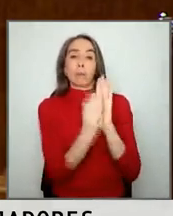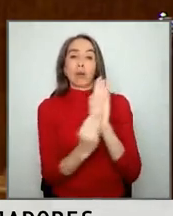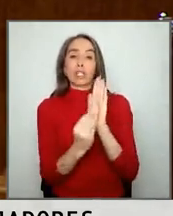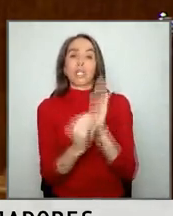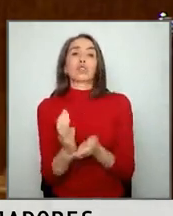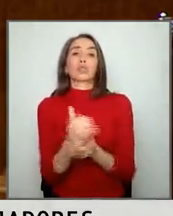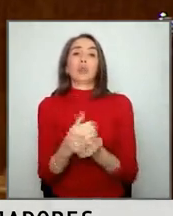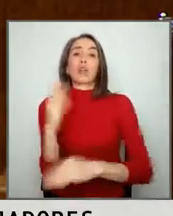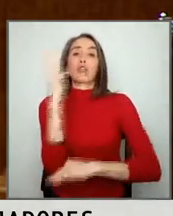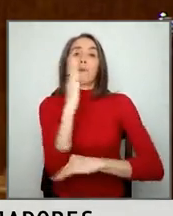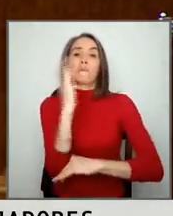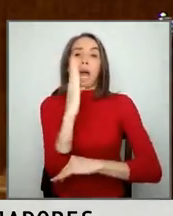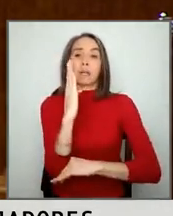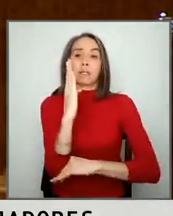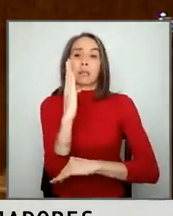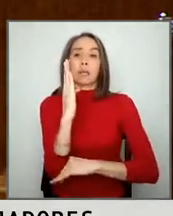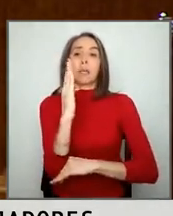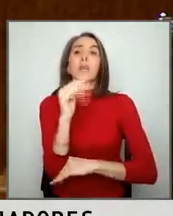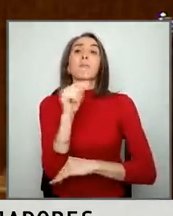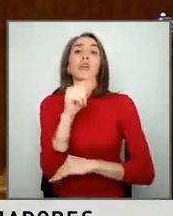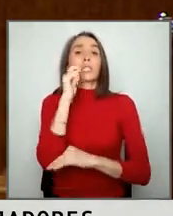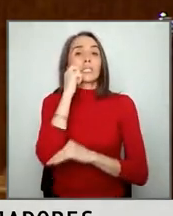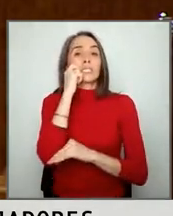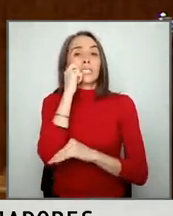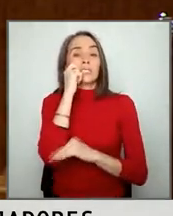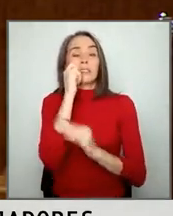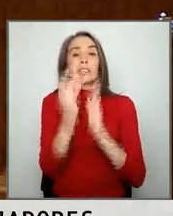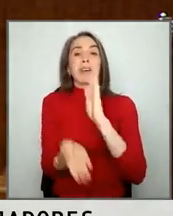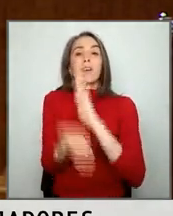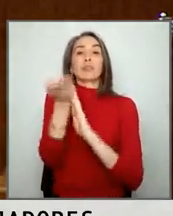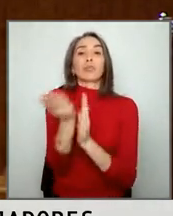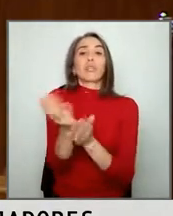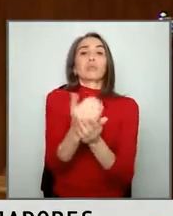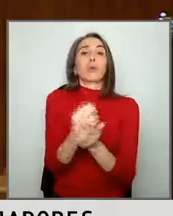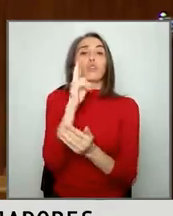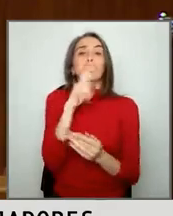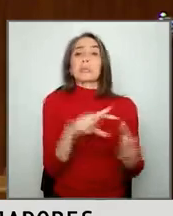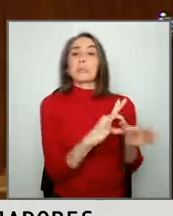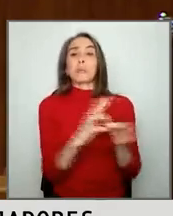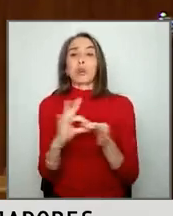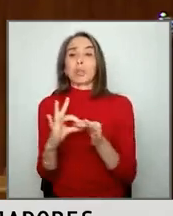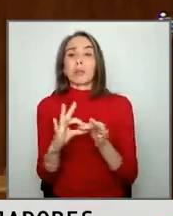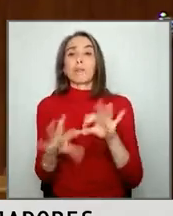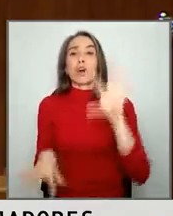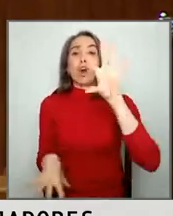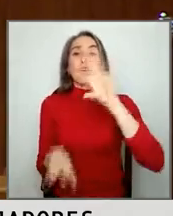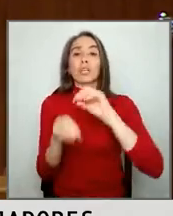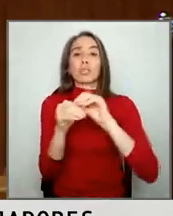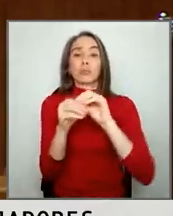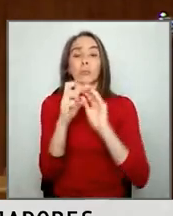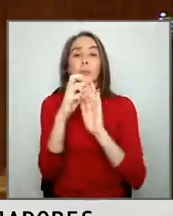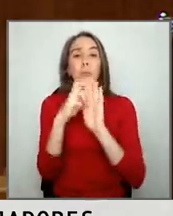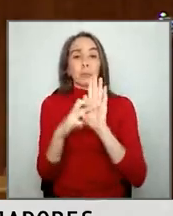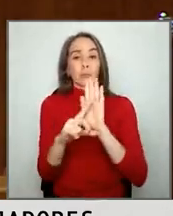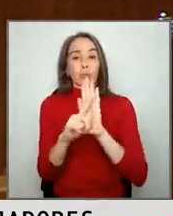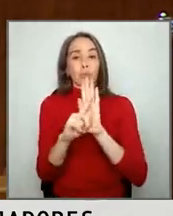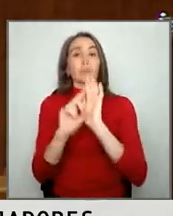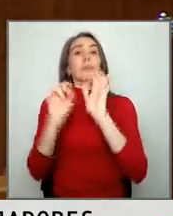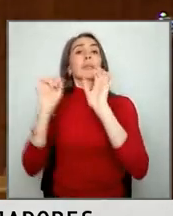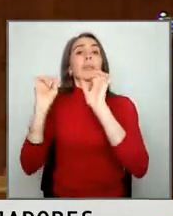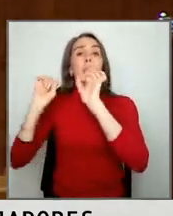que sean consideradas aumentos injustificados resumen del contenido aprobado por el honorable senado